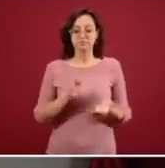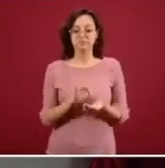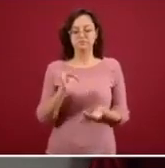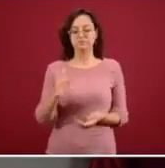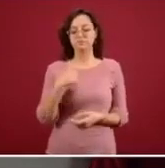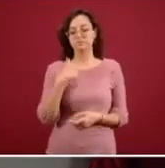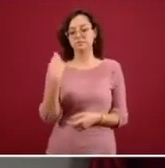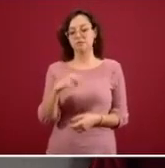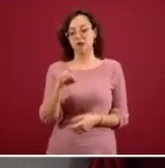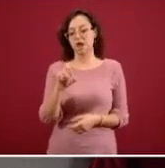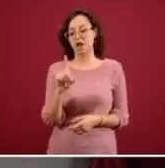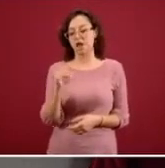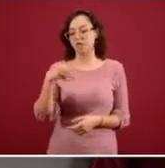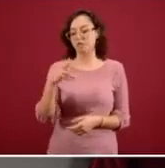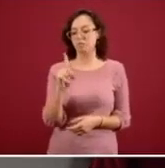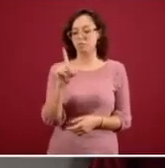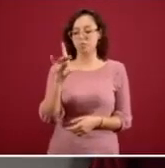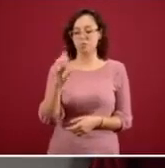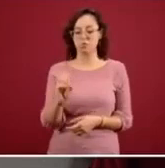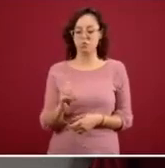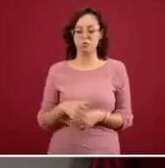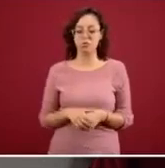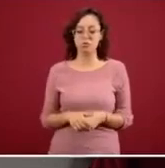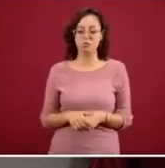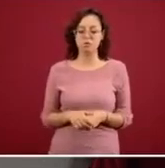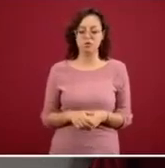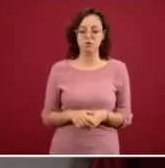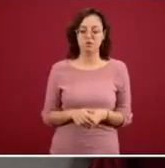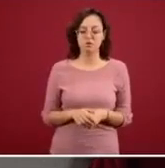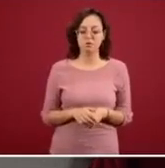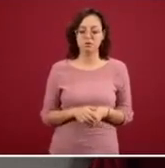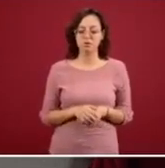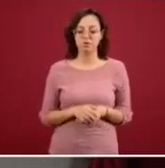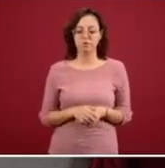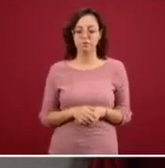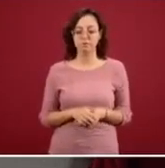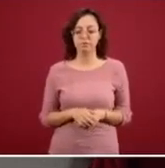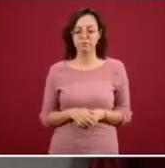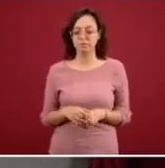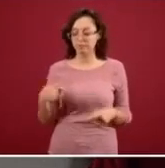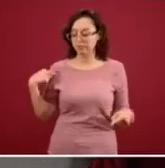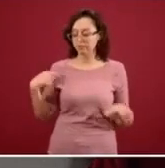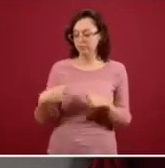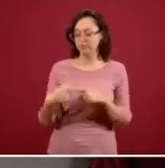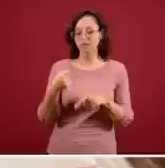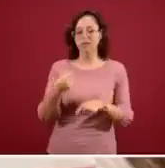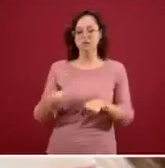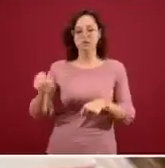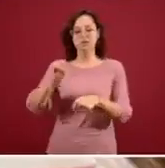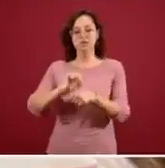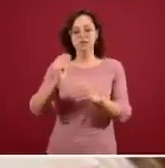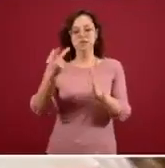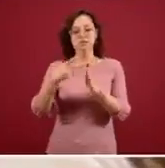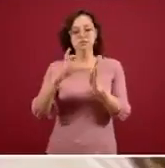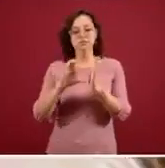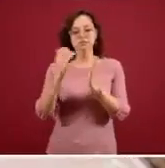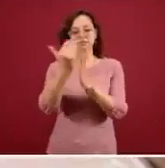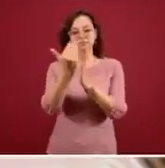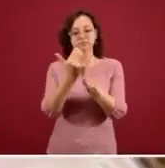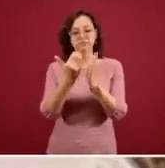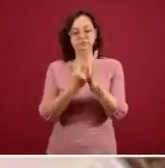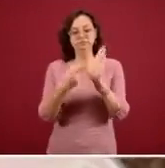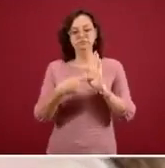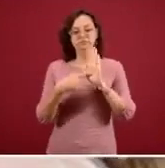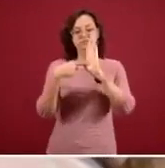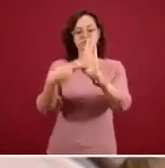Morelos, de SDP Noticias. Sobre los protocolos que presentaron esta semana, quiero preguntarle en específico el que tiene